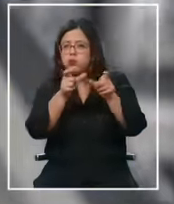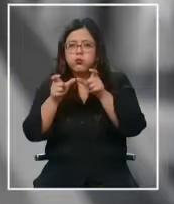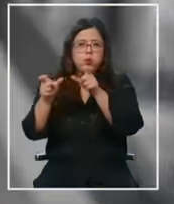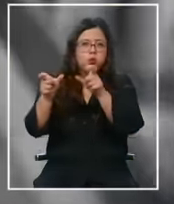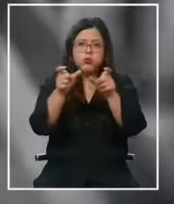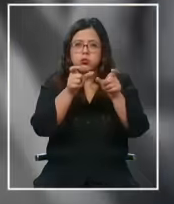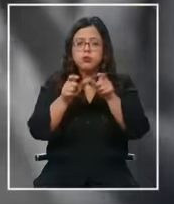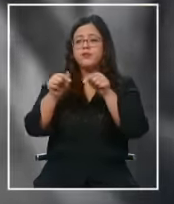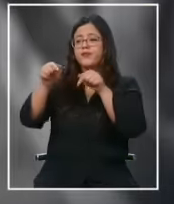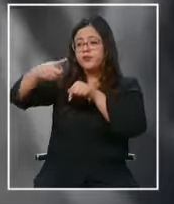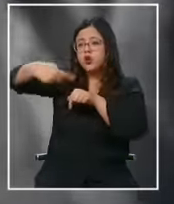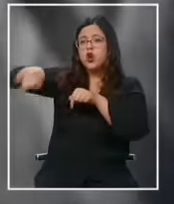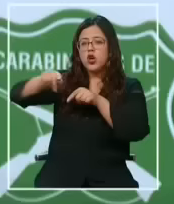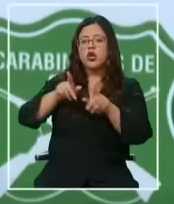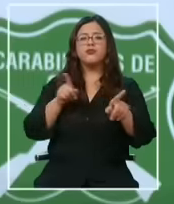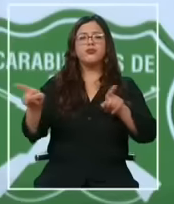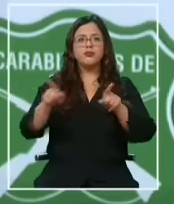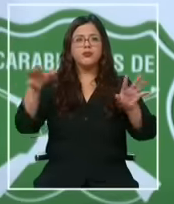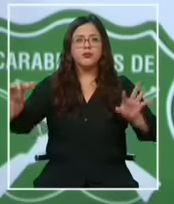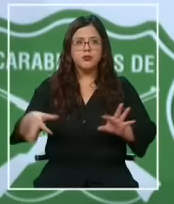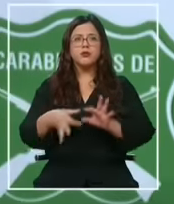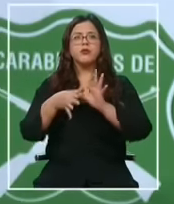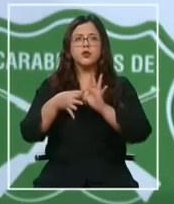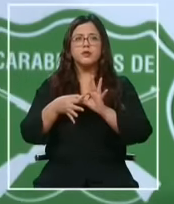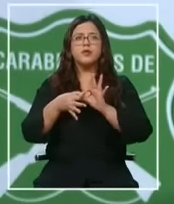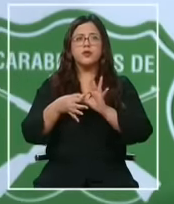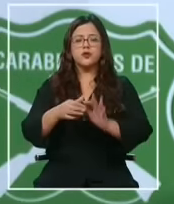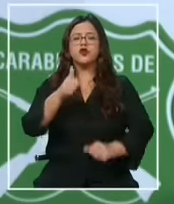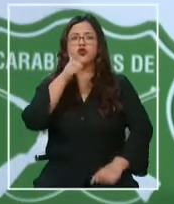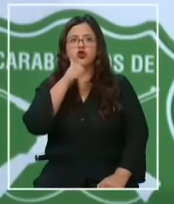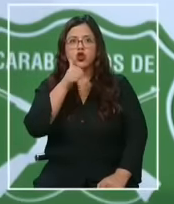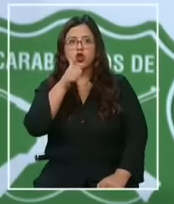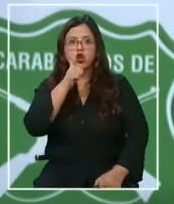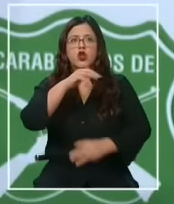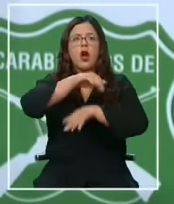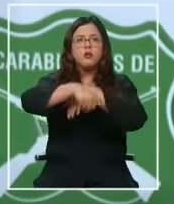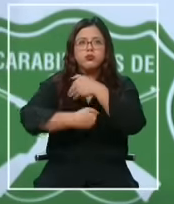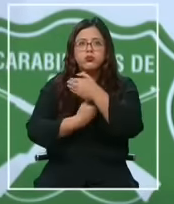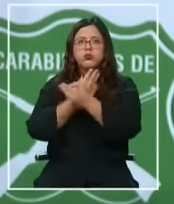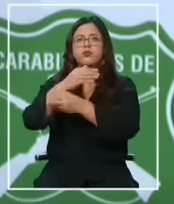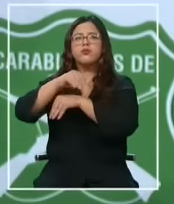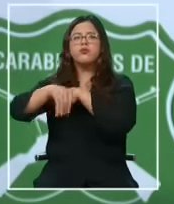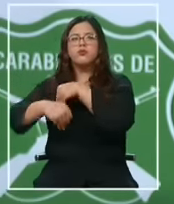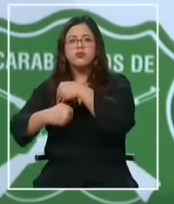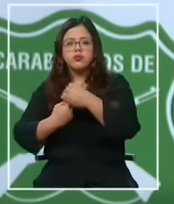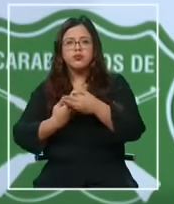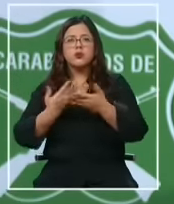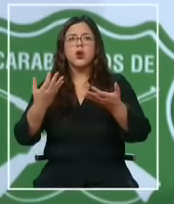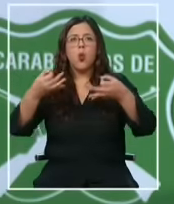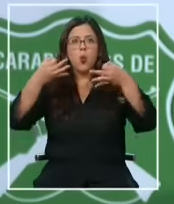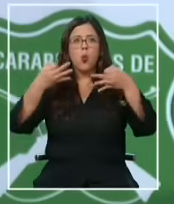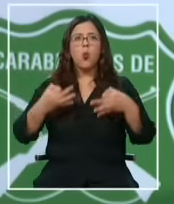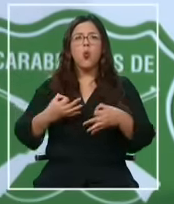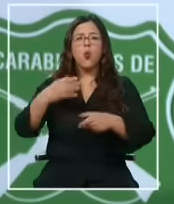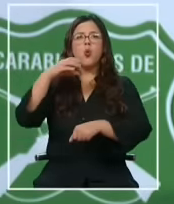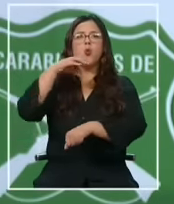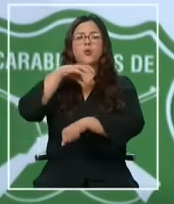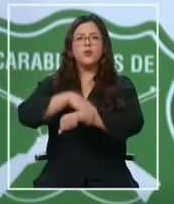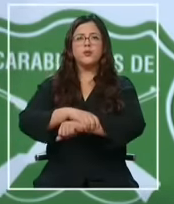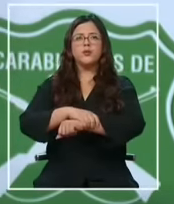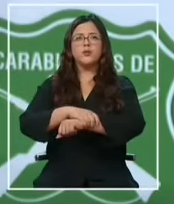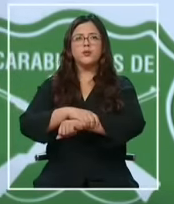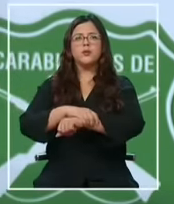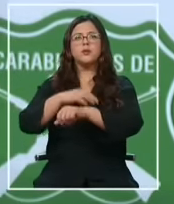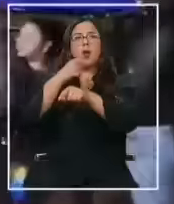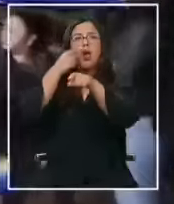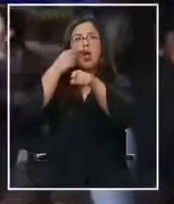ellos realizamos distintas coordinaciones las 24 horas para lograr y materializar la detención